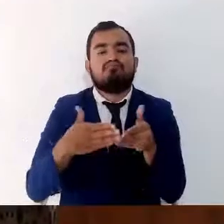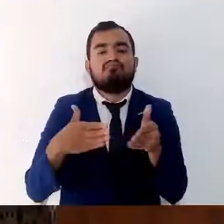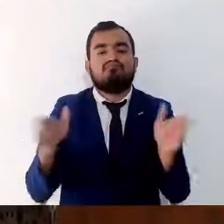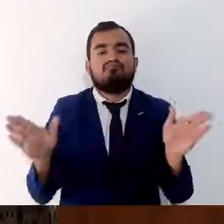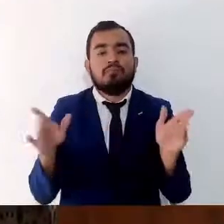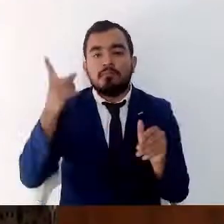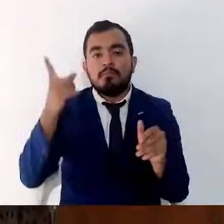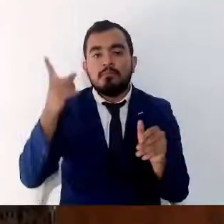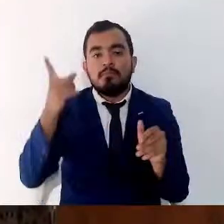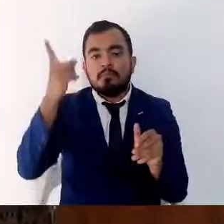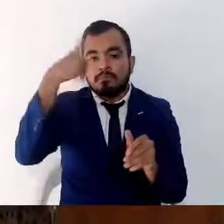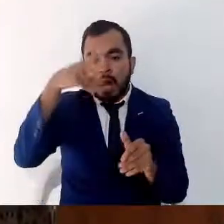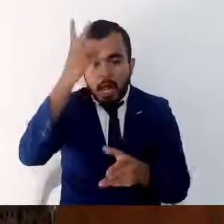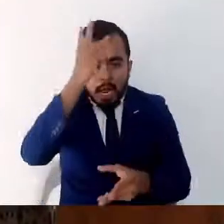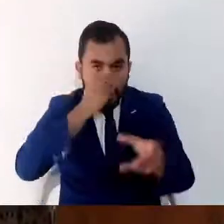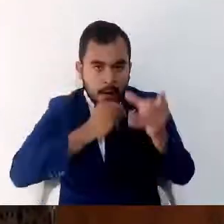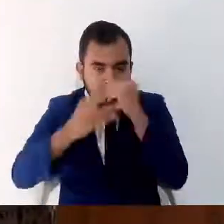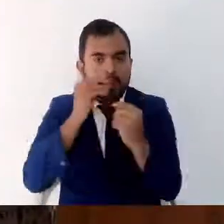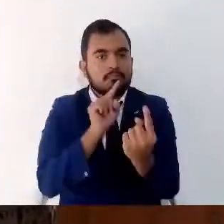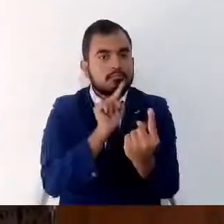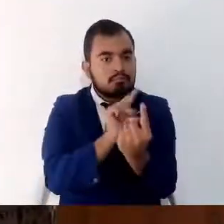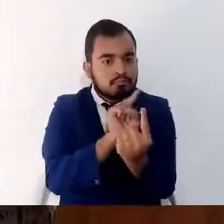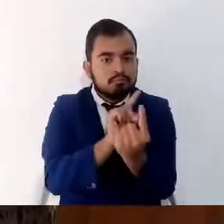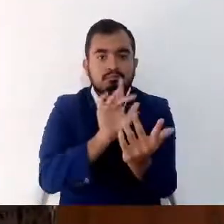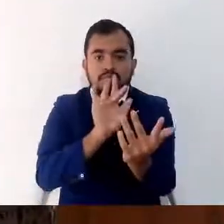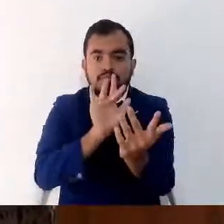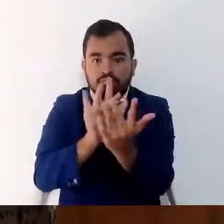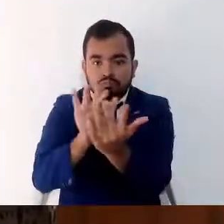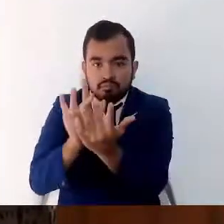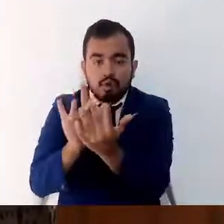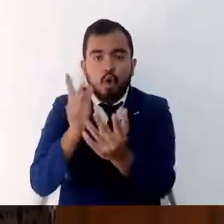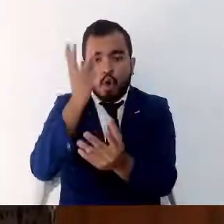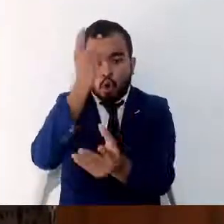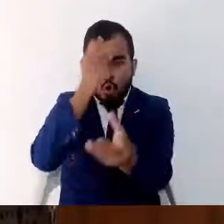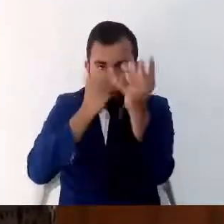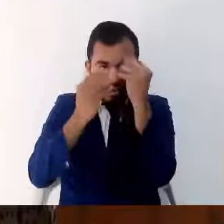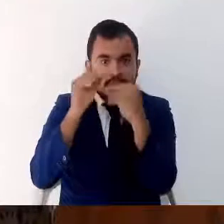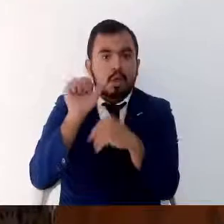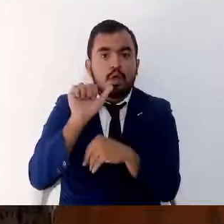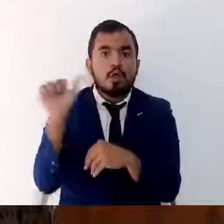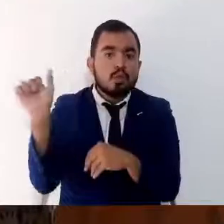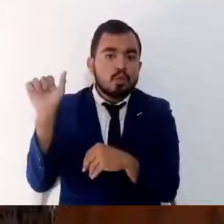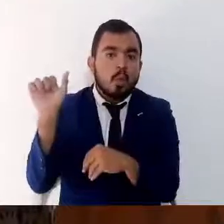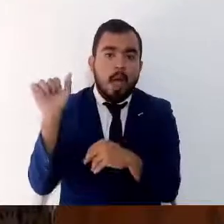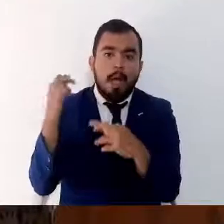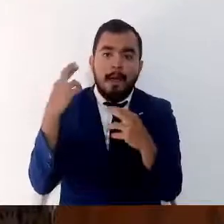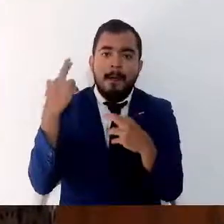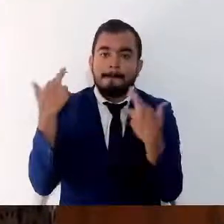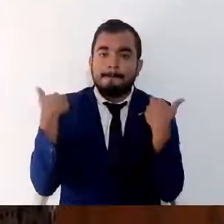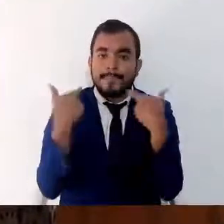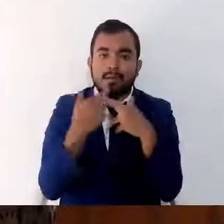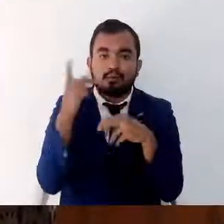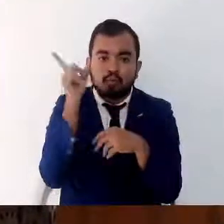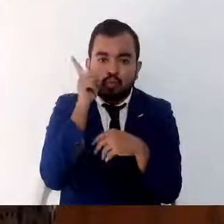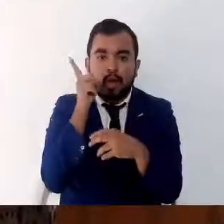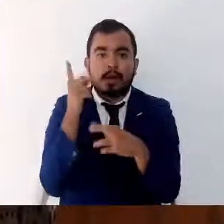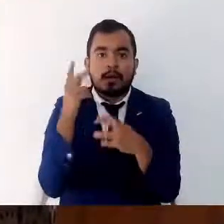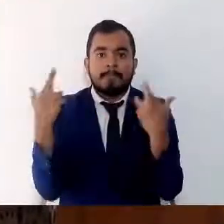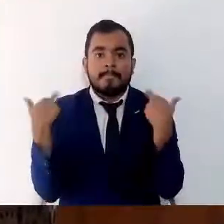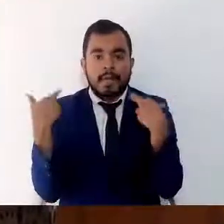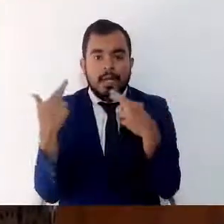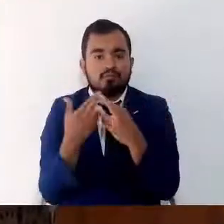interacciones, relaciones y conocimientos que promuevan las educadoras y educadores estimulan su desarrollo